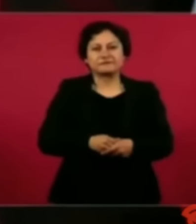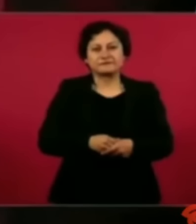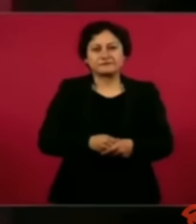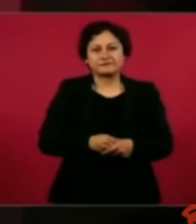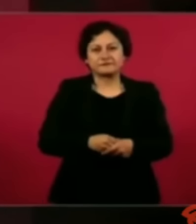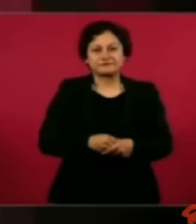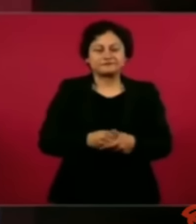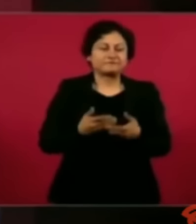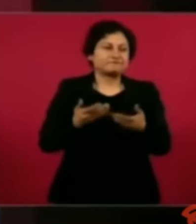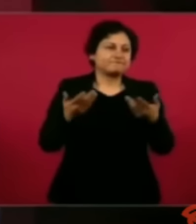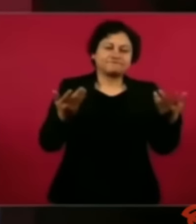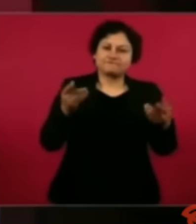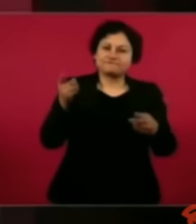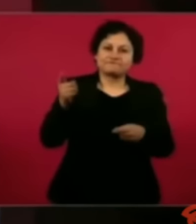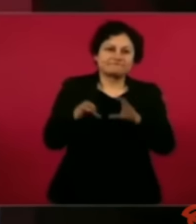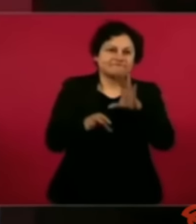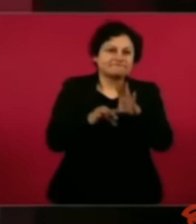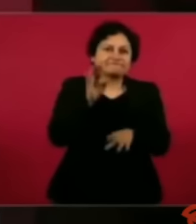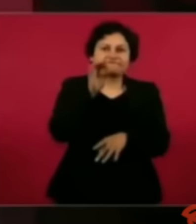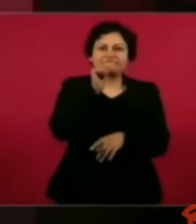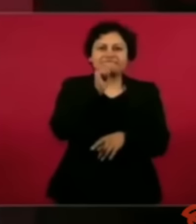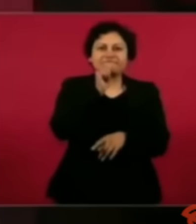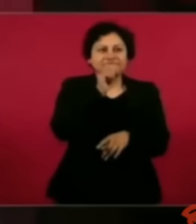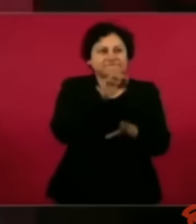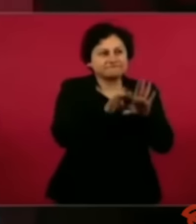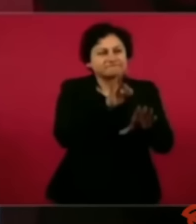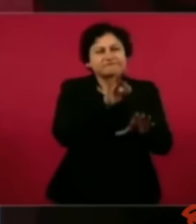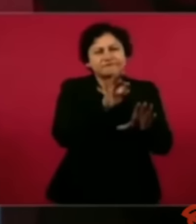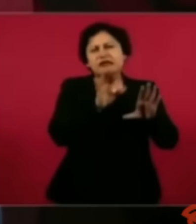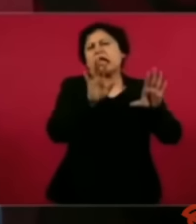no han podido encontrarla. Por ahí debe de estar.